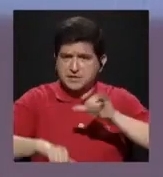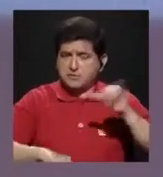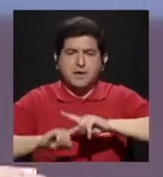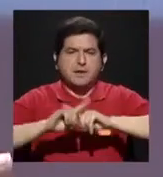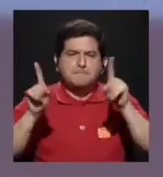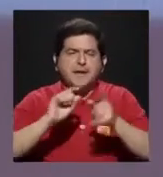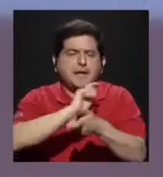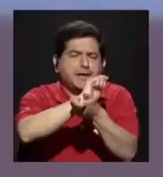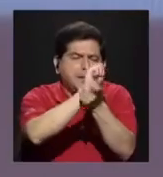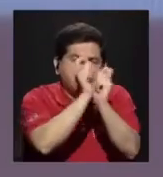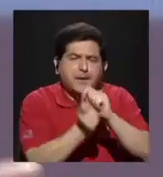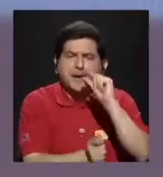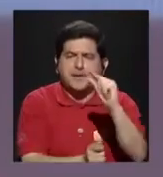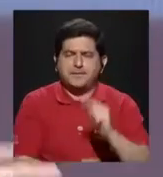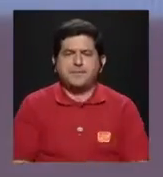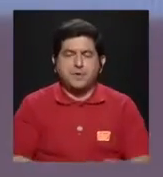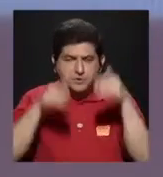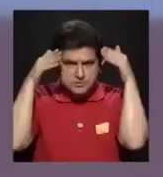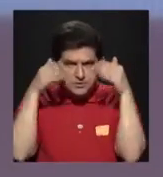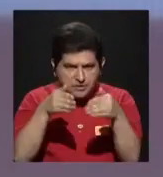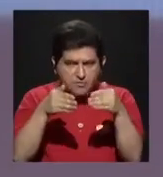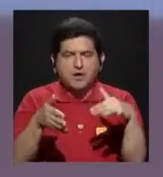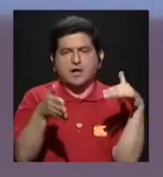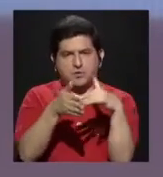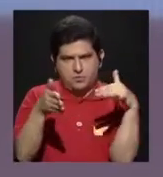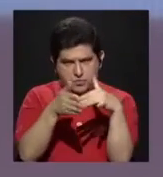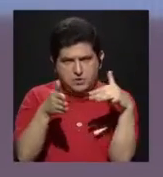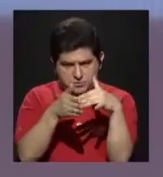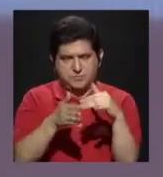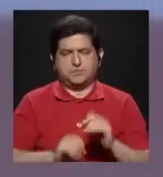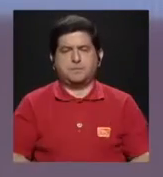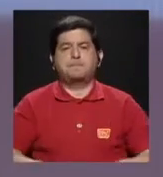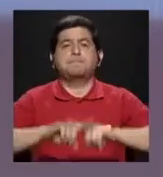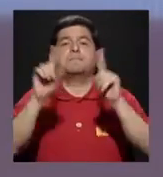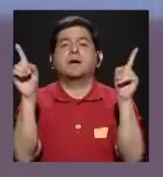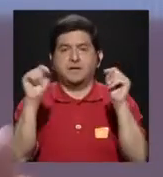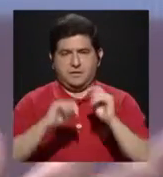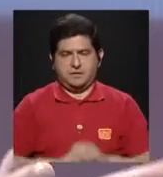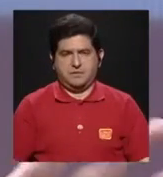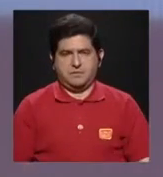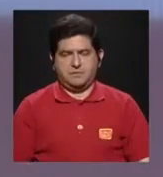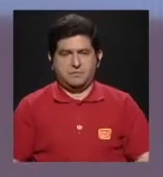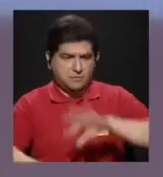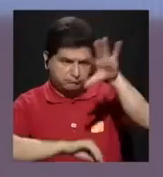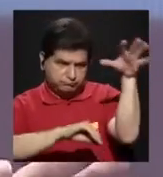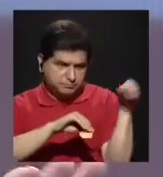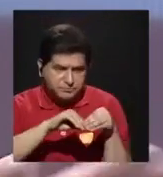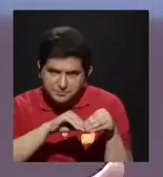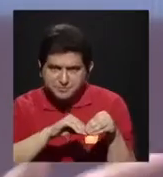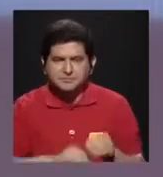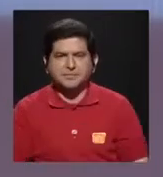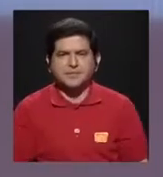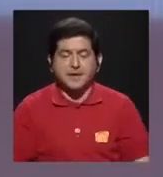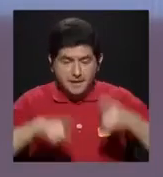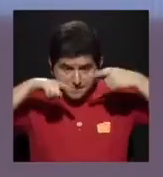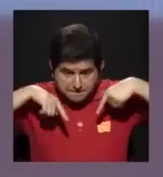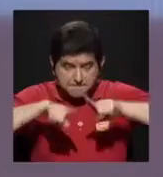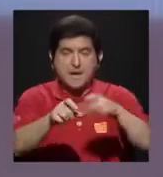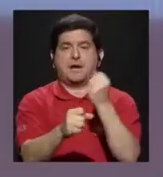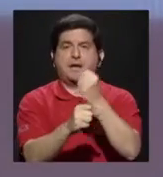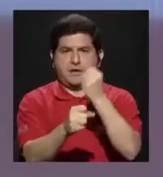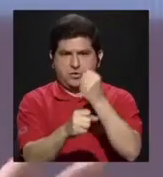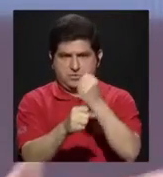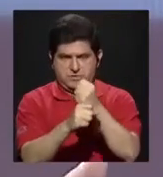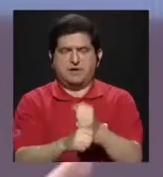unas pequeñas modificaciones enfocado a un estudio. Pero además de esto, estamos paralelamente trabajamos